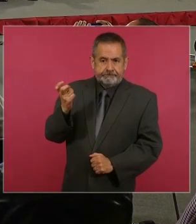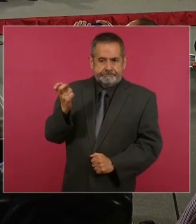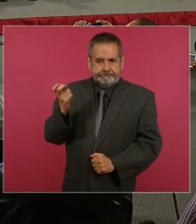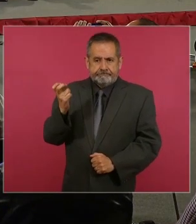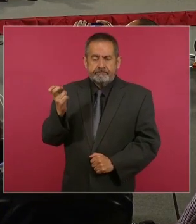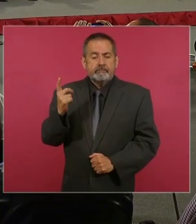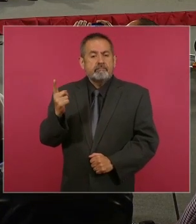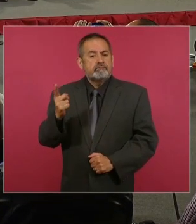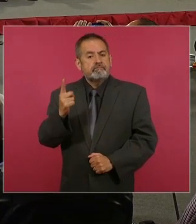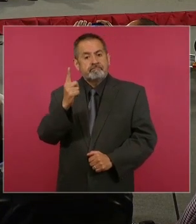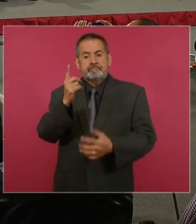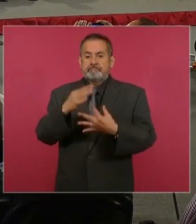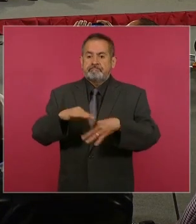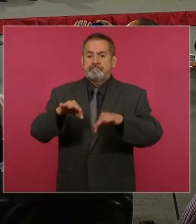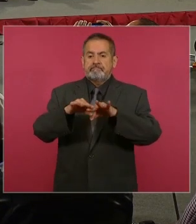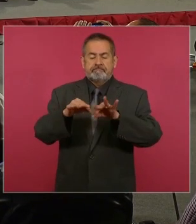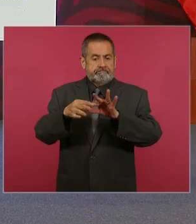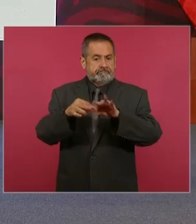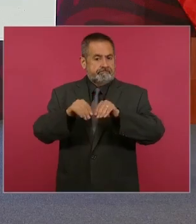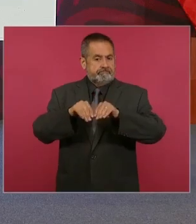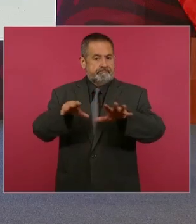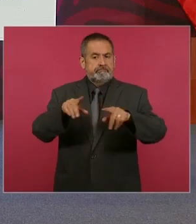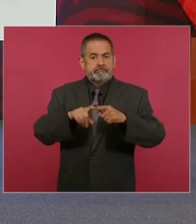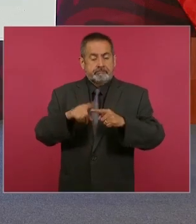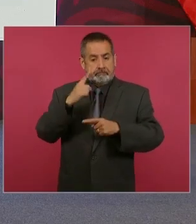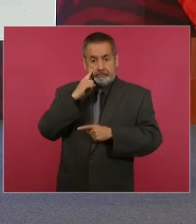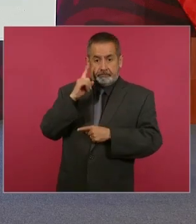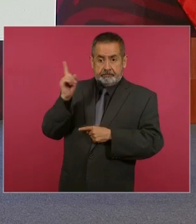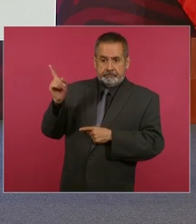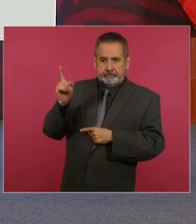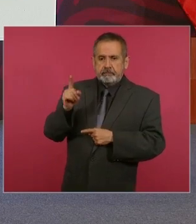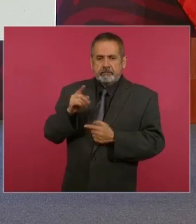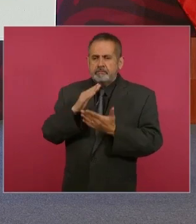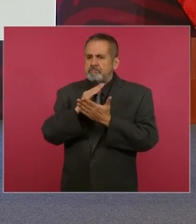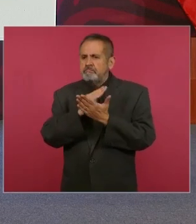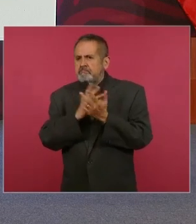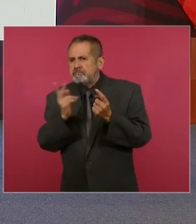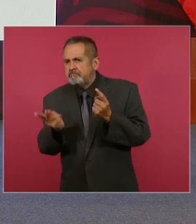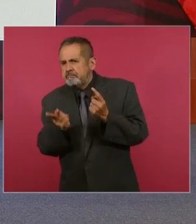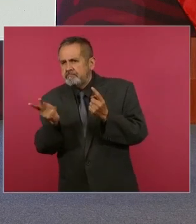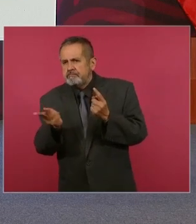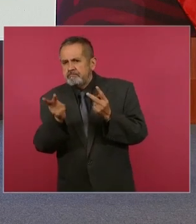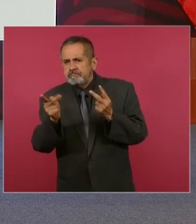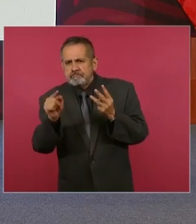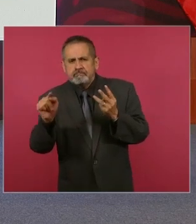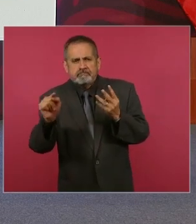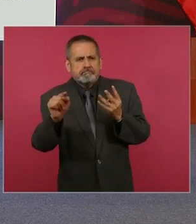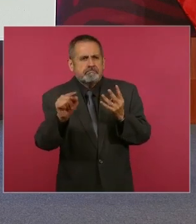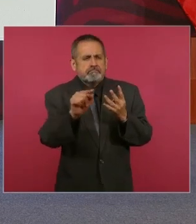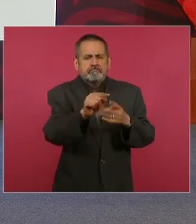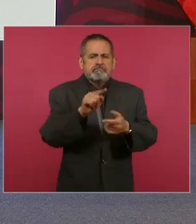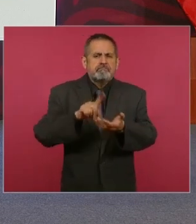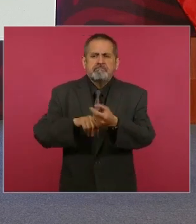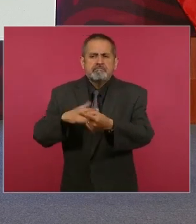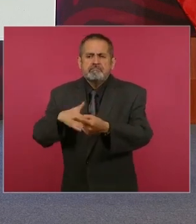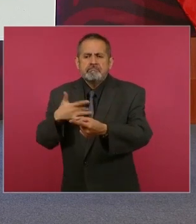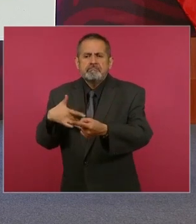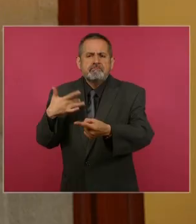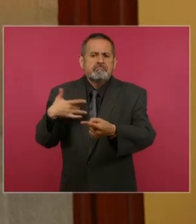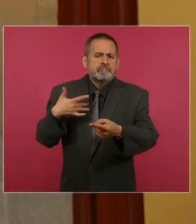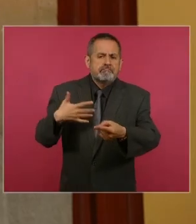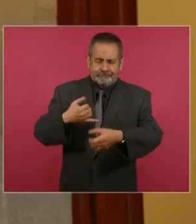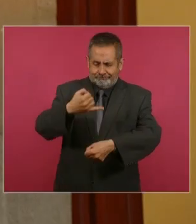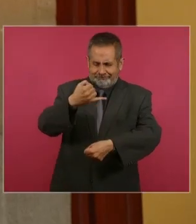un dato importante en cuanto a que esta encuesta mide la percepción de